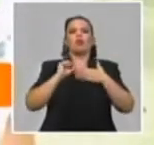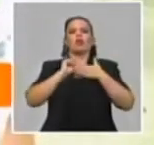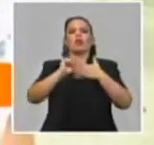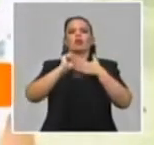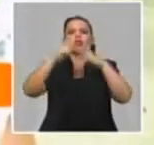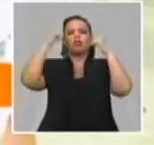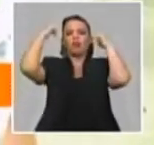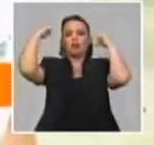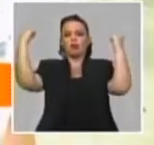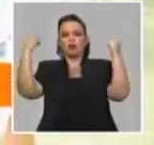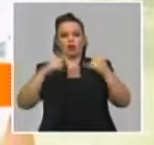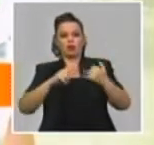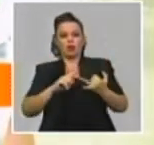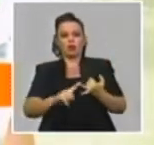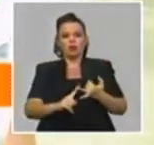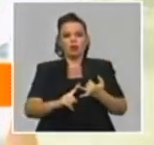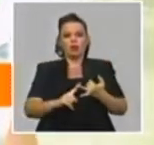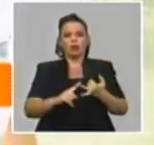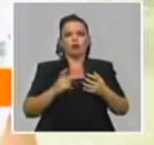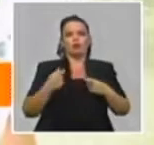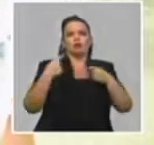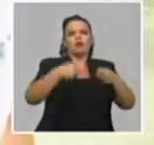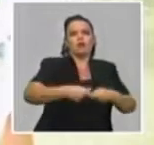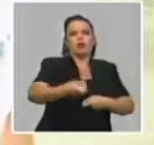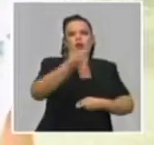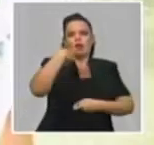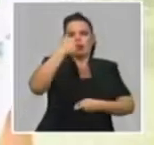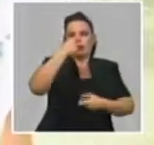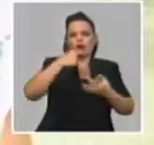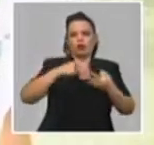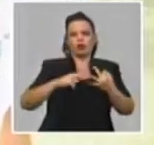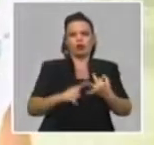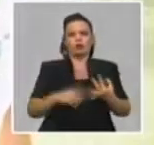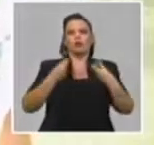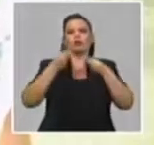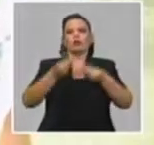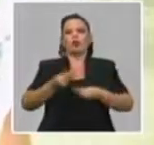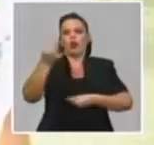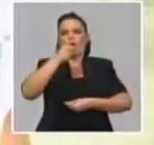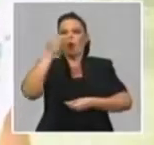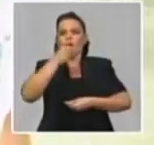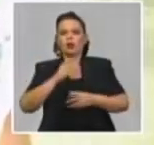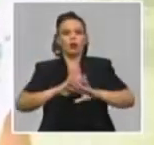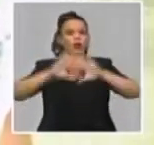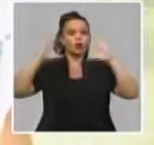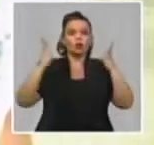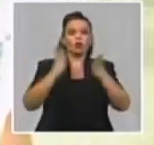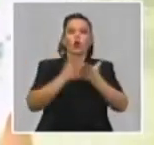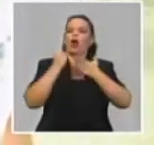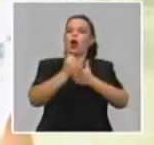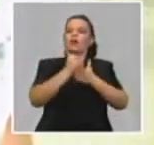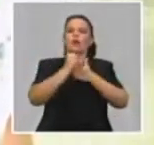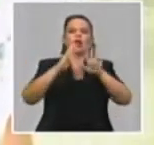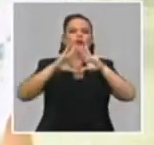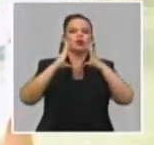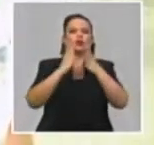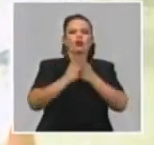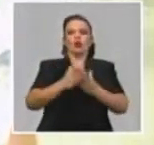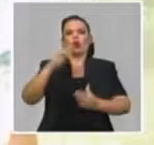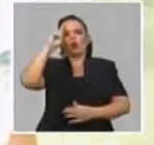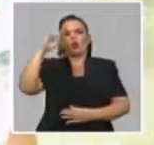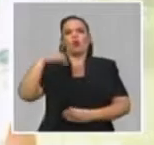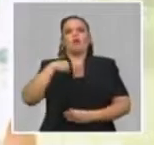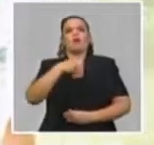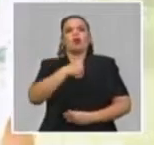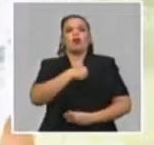enfermería, mensajerías de farmacia, pantristas, entre otras actividades, sobre todo en apoyo a los médicos y las enfermeras para que